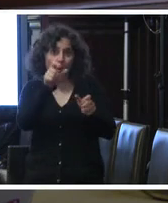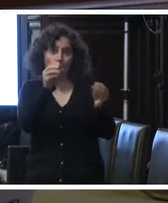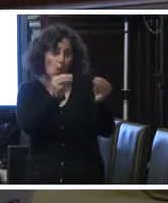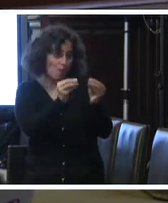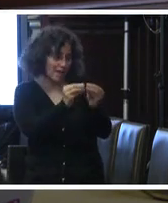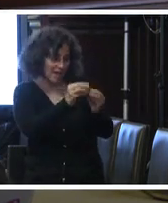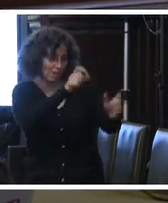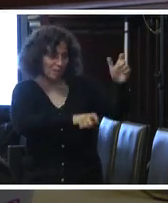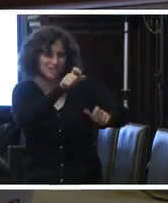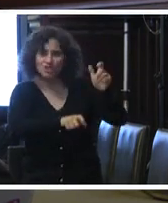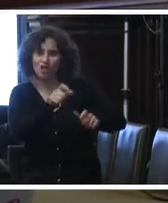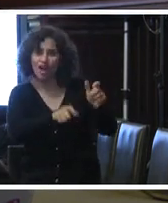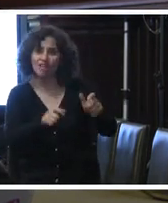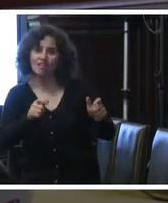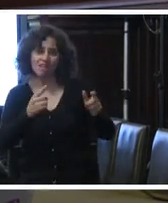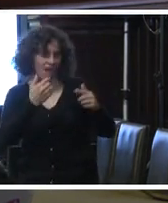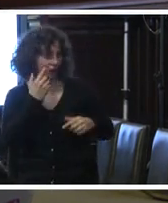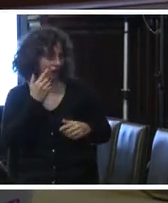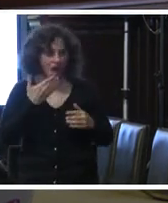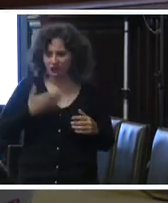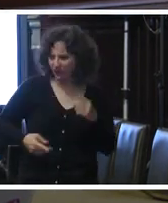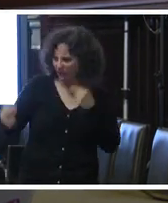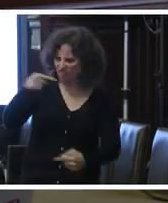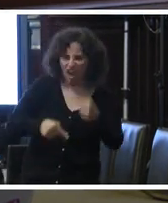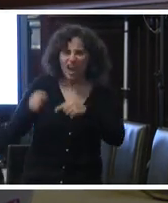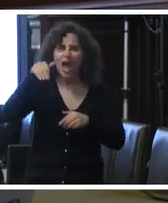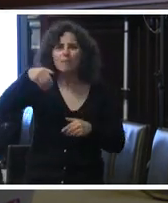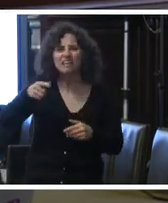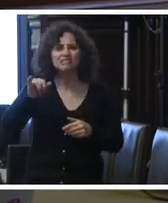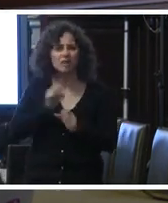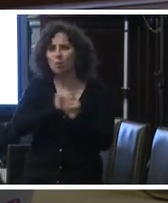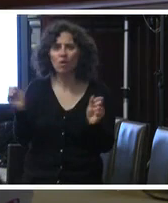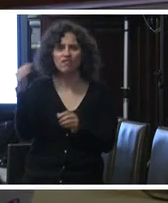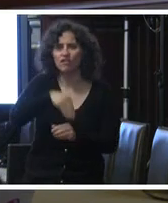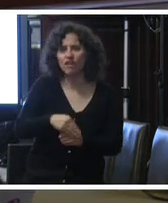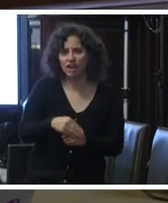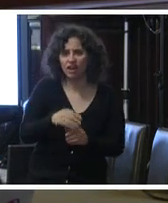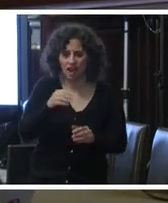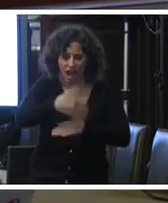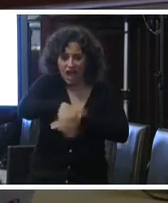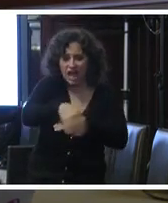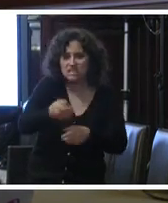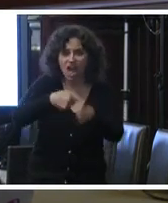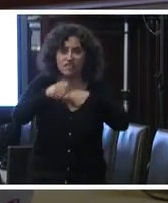fue influenciada con estas campañas, la ataca. Lo mismo sucede con mi persona.